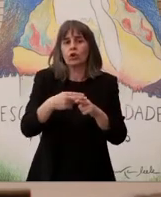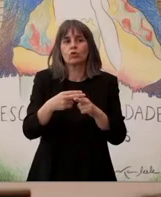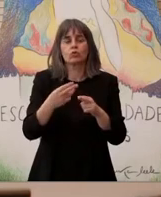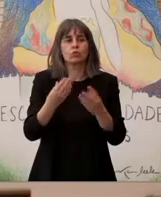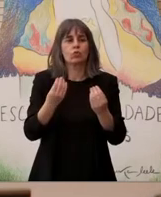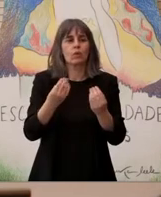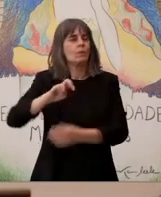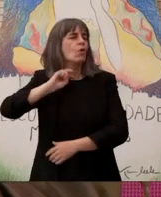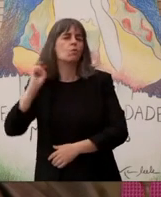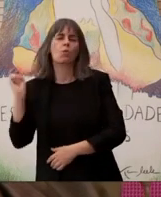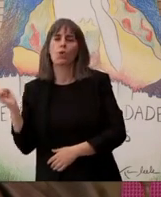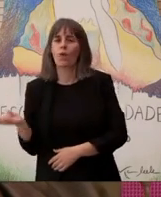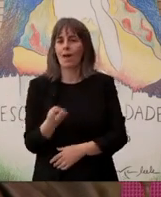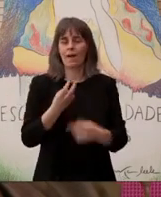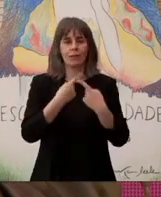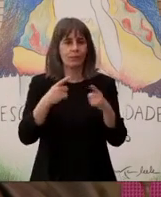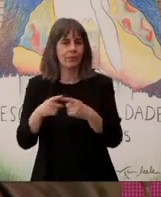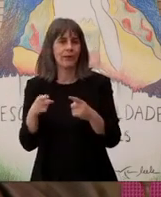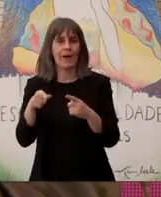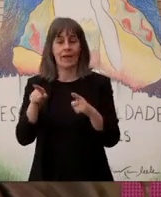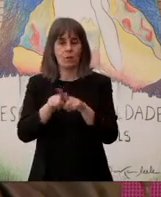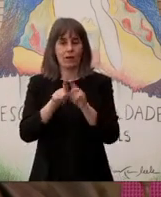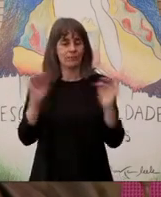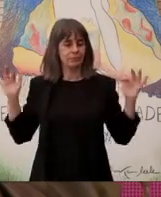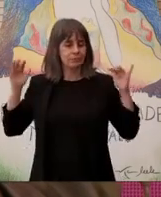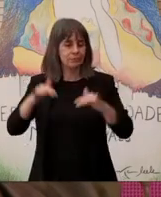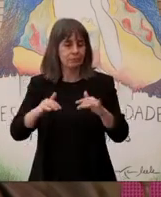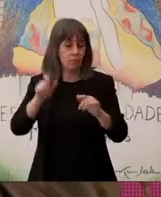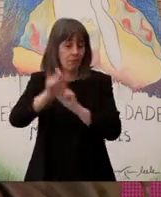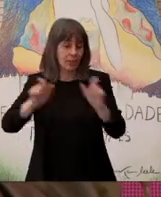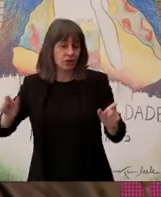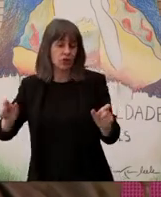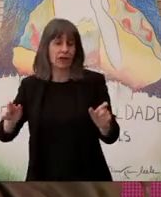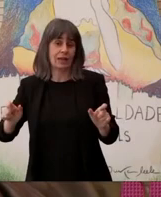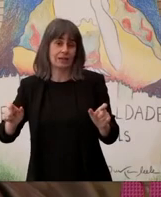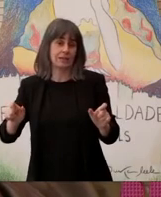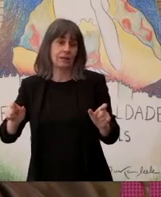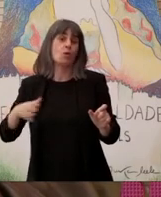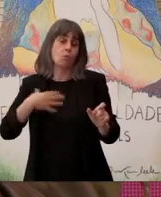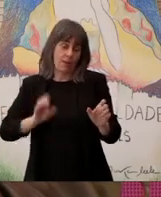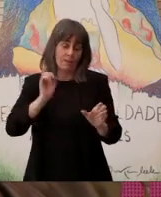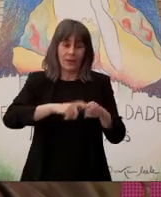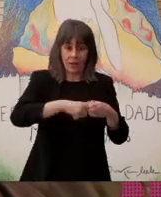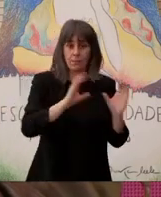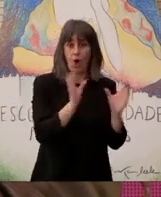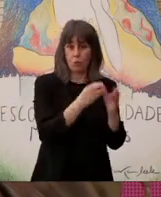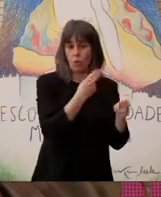a los espacios de unidad de popular donde personas con militancias en organizaciones políticas o vinculadas a escarda social